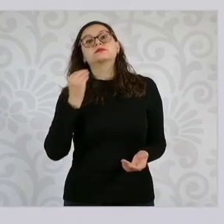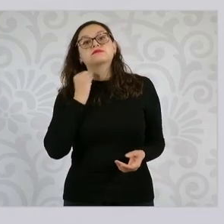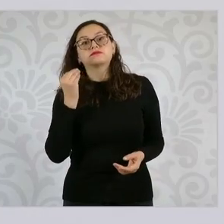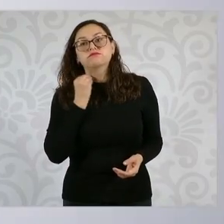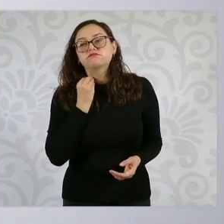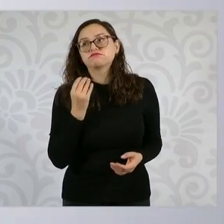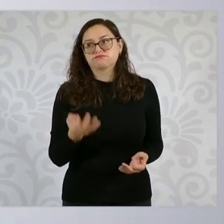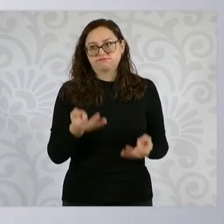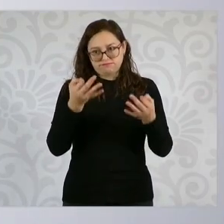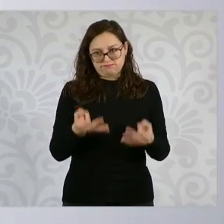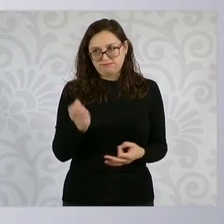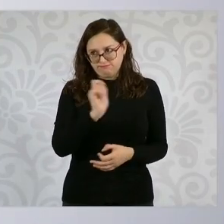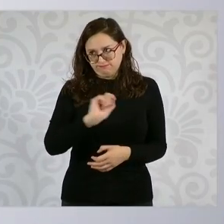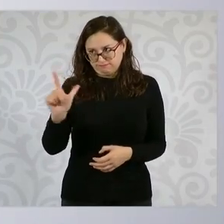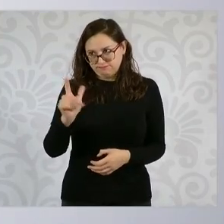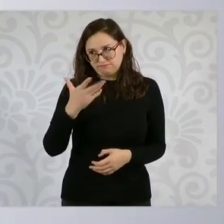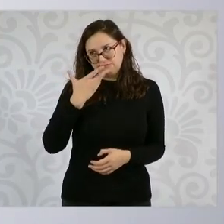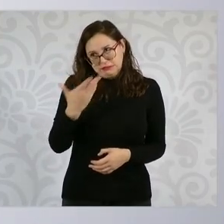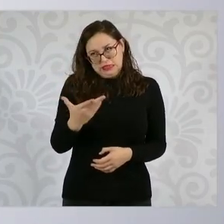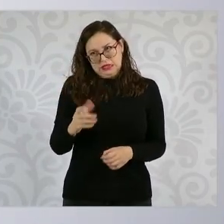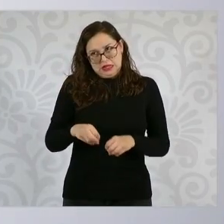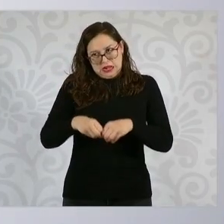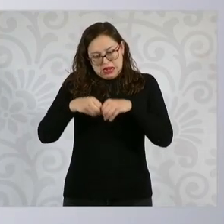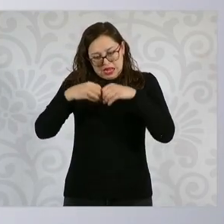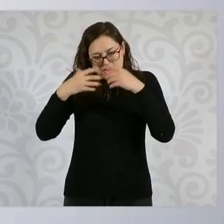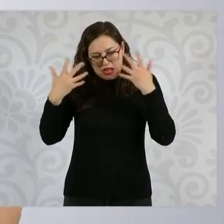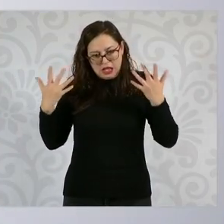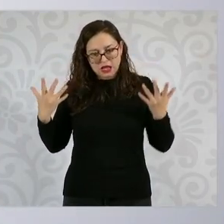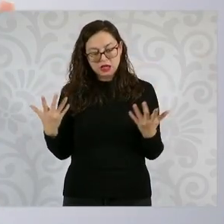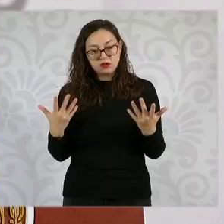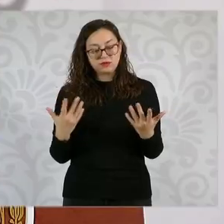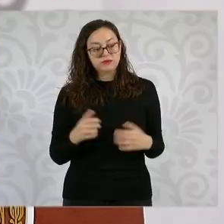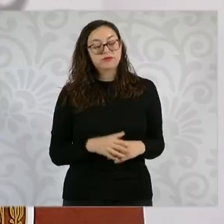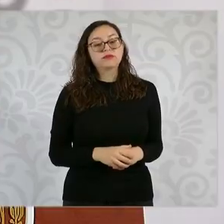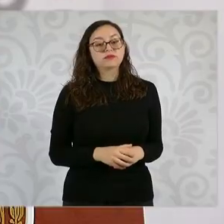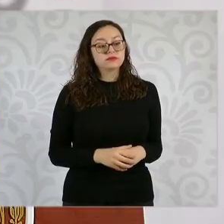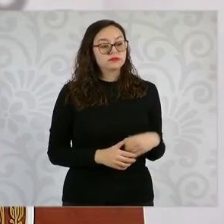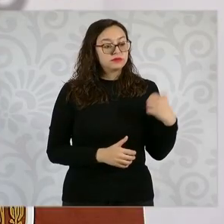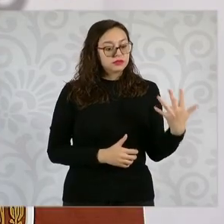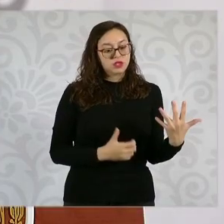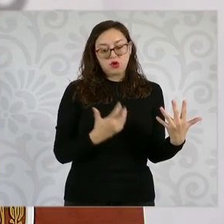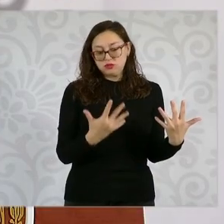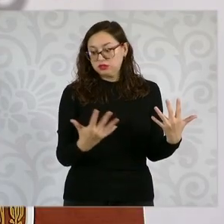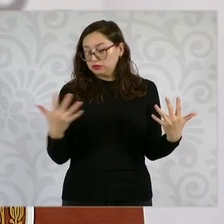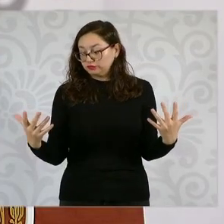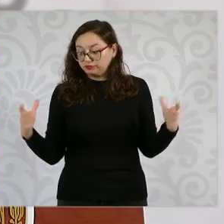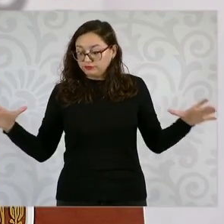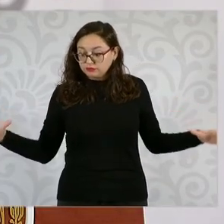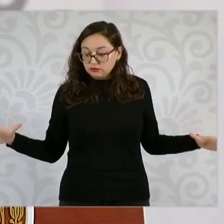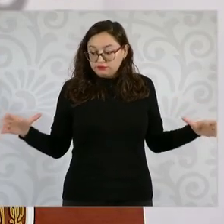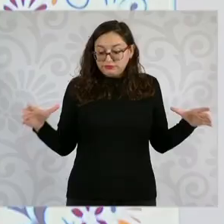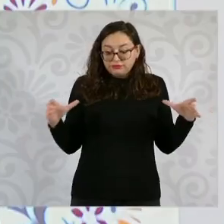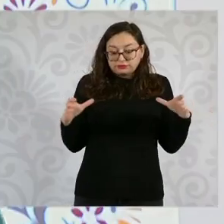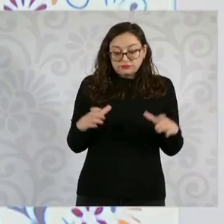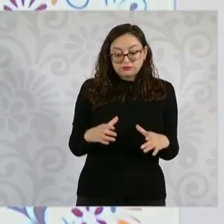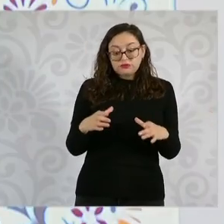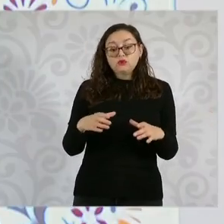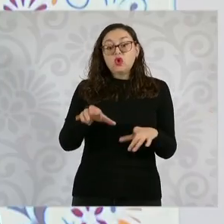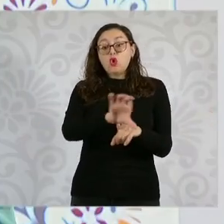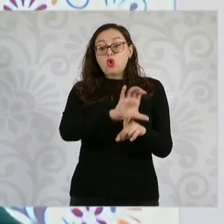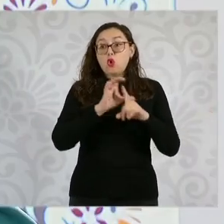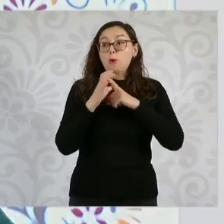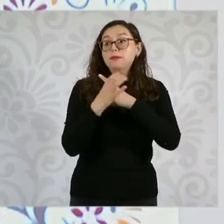5 y la Suprema Corte 5. Esos son el comité de selección. Ese